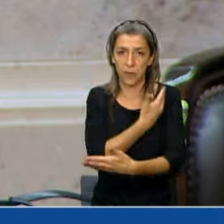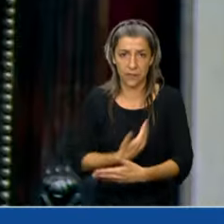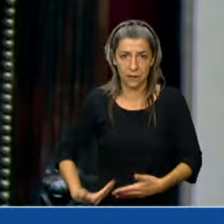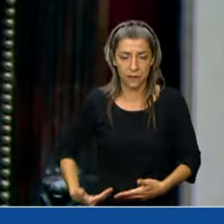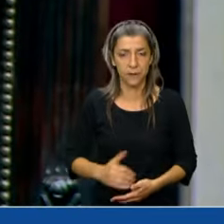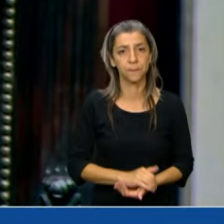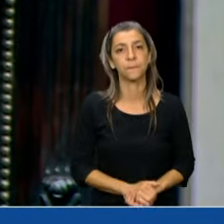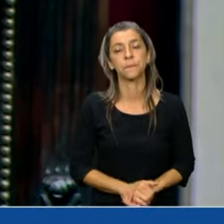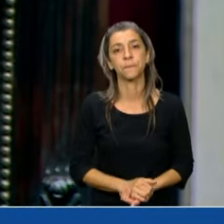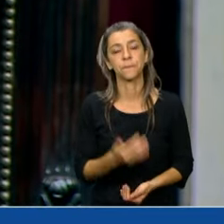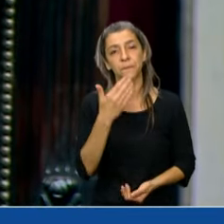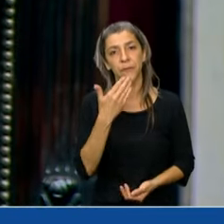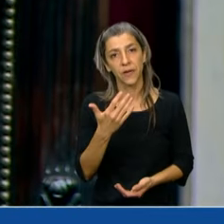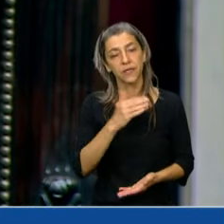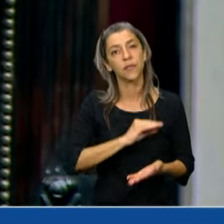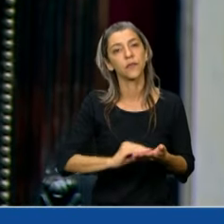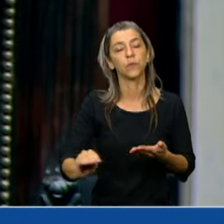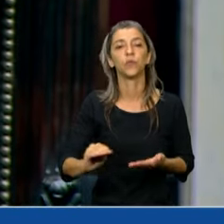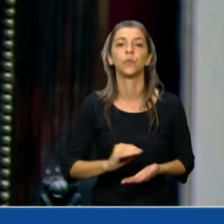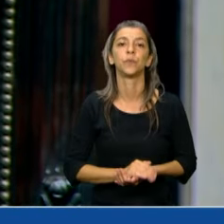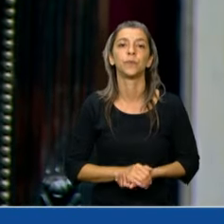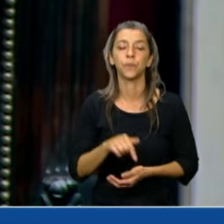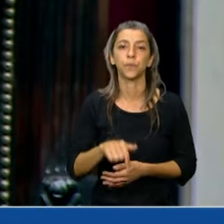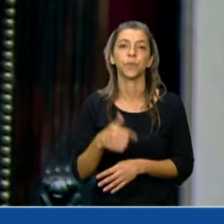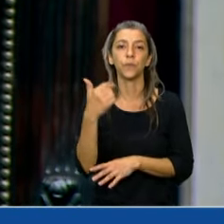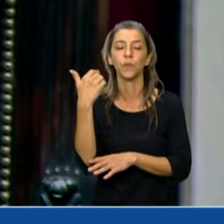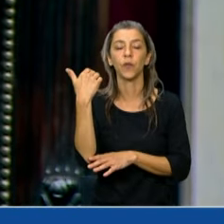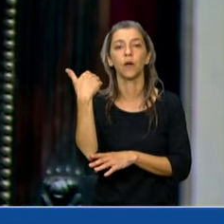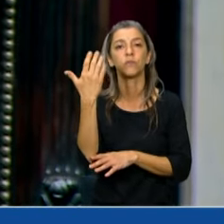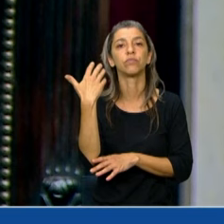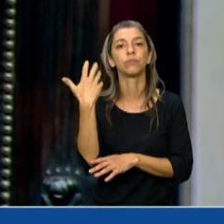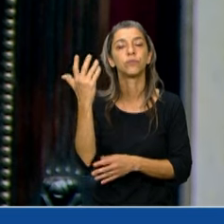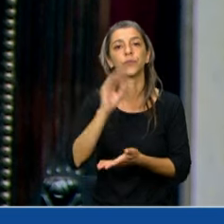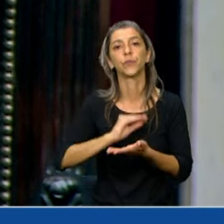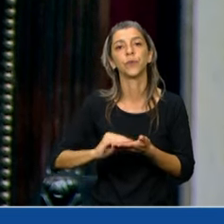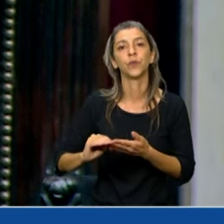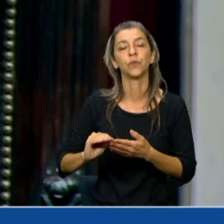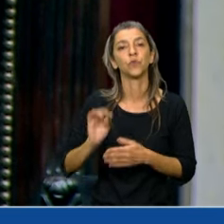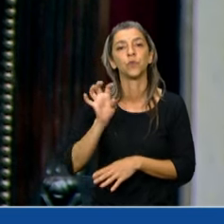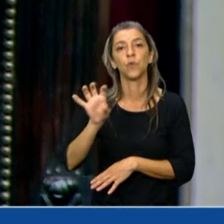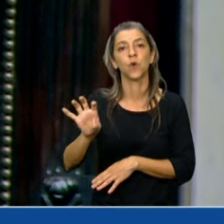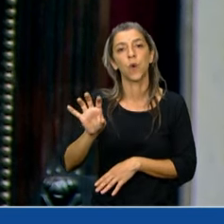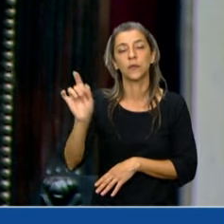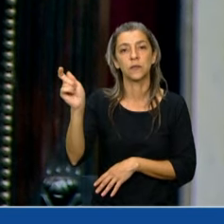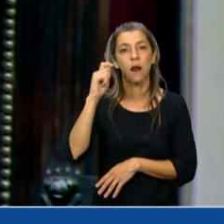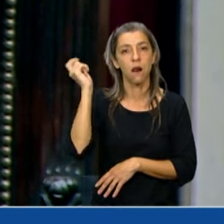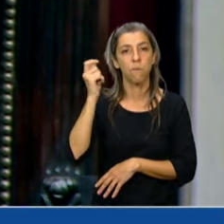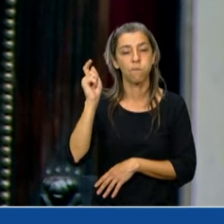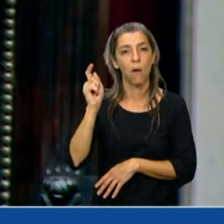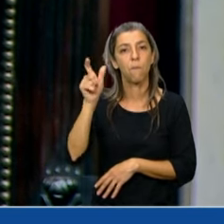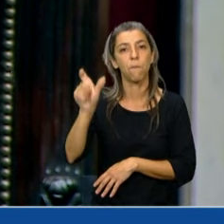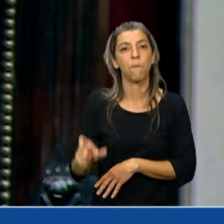Gracias diputado carnu continúa en uso de la palabra el diputado por la provincia de la